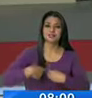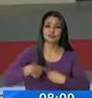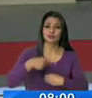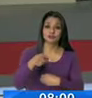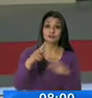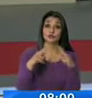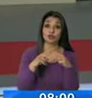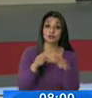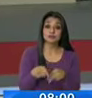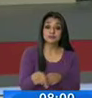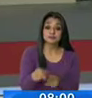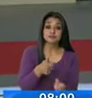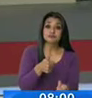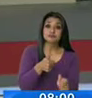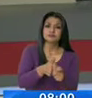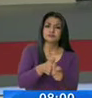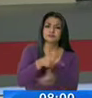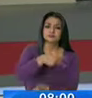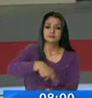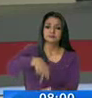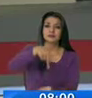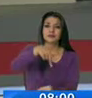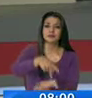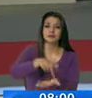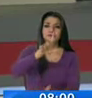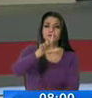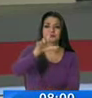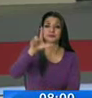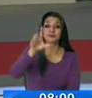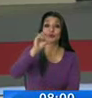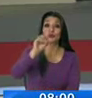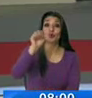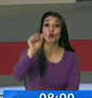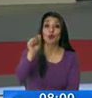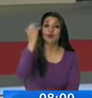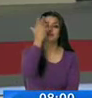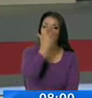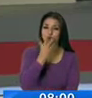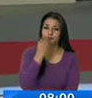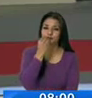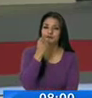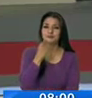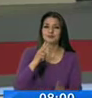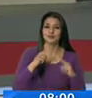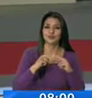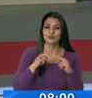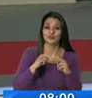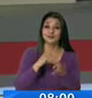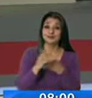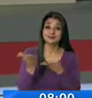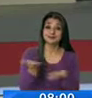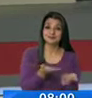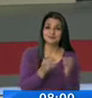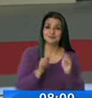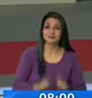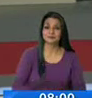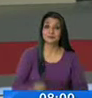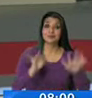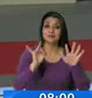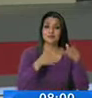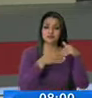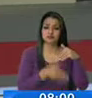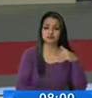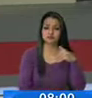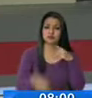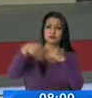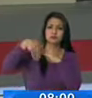pocos minutos, se encuentra la parroquia rural de Yoa, que es realmente linda. Aquí les invitamos a conocer 7 cascadas. ¿Sabe